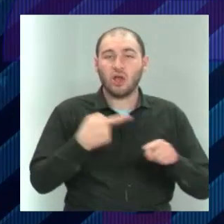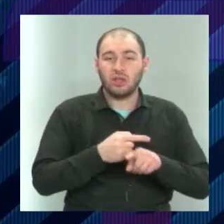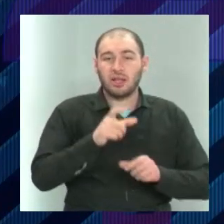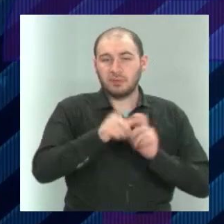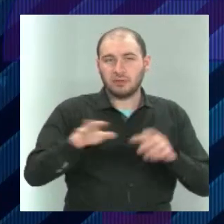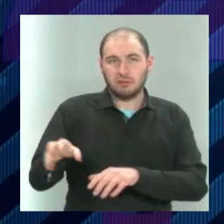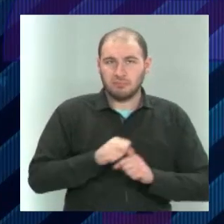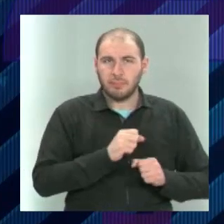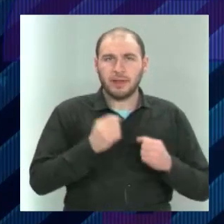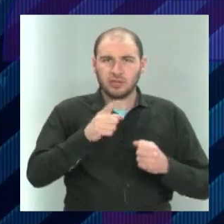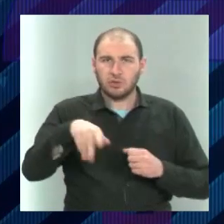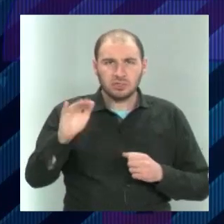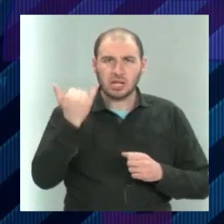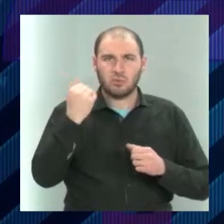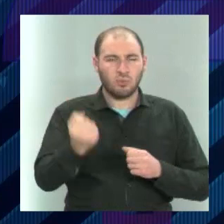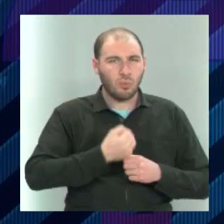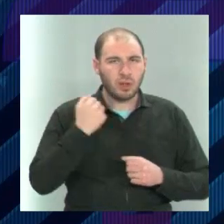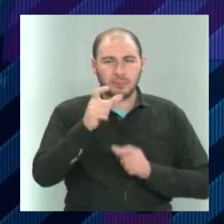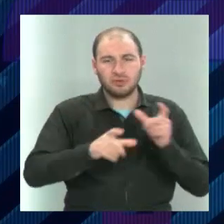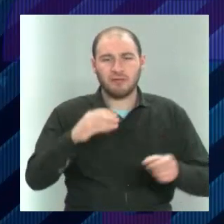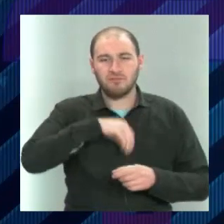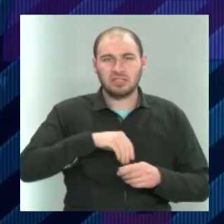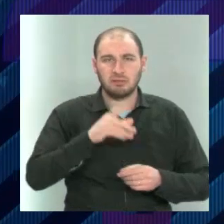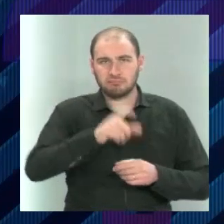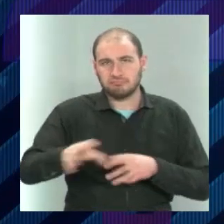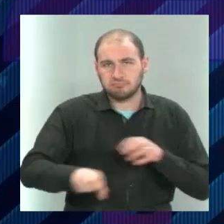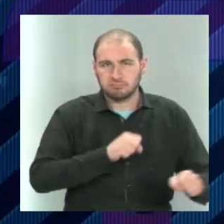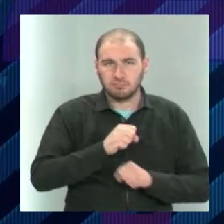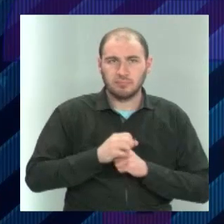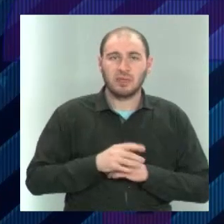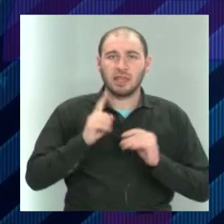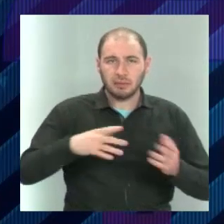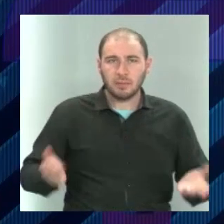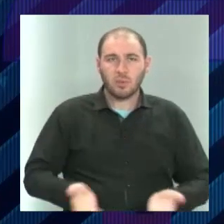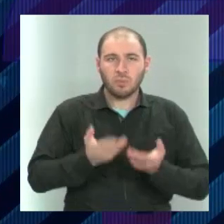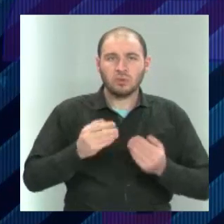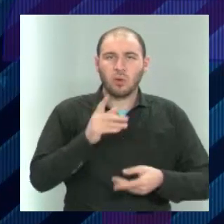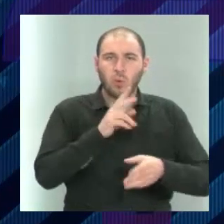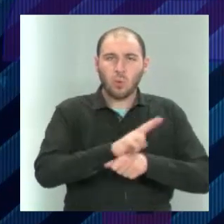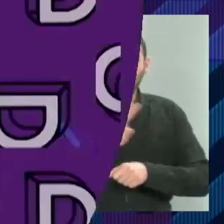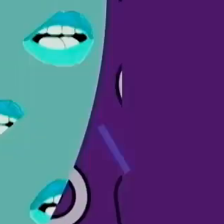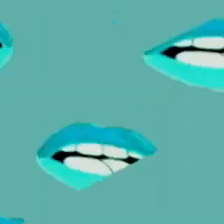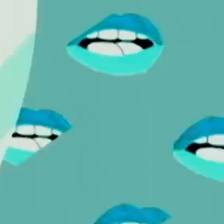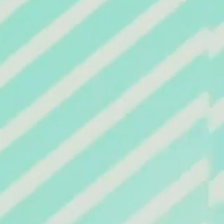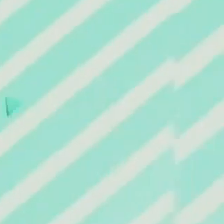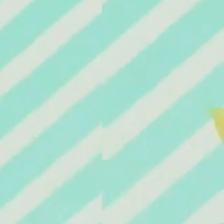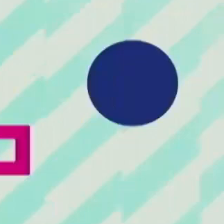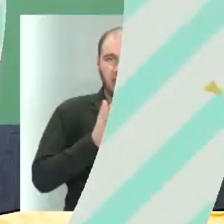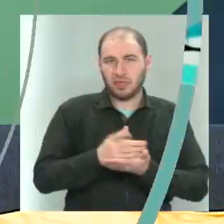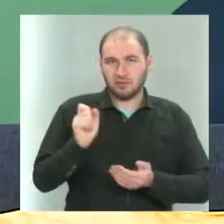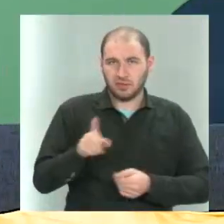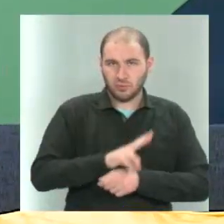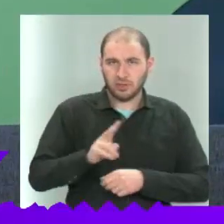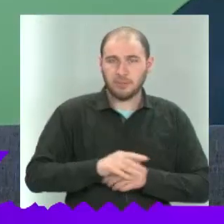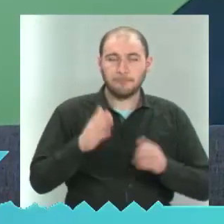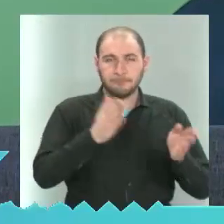Trata para concientizar sobre la situación de las víctimas del tráfico humano y para promocionar y proteger sus derechos. Así que de esta manera